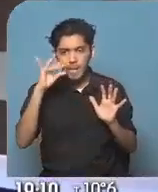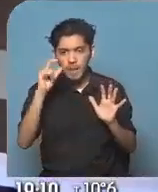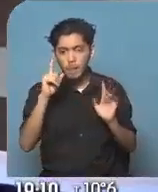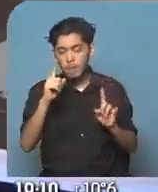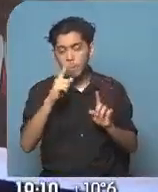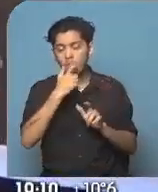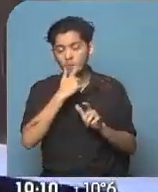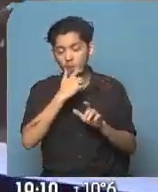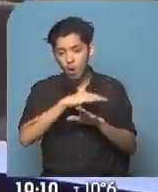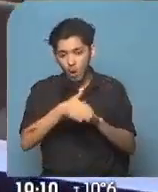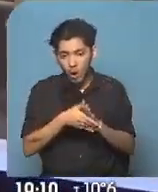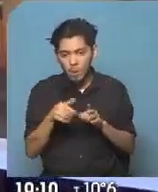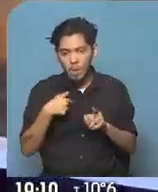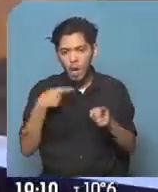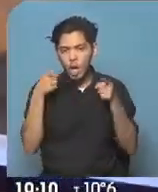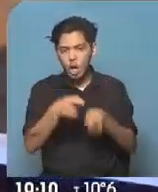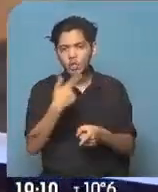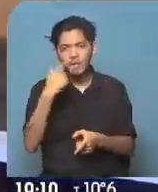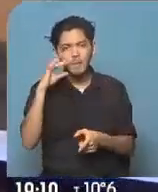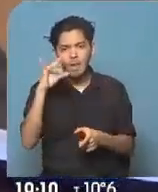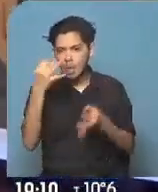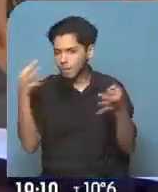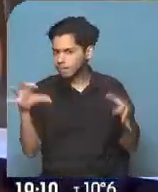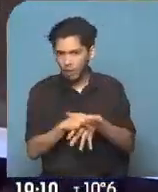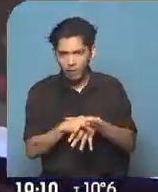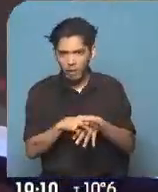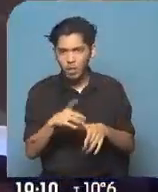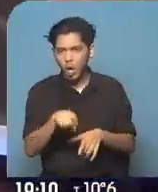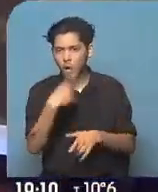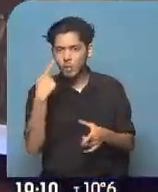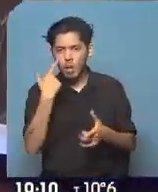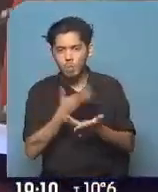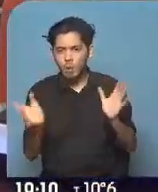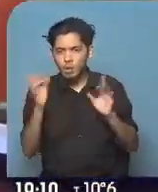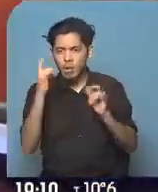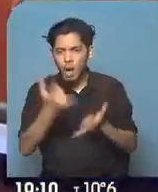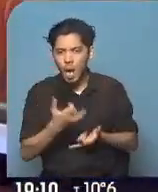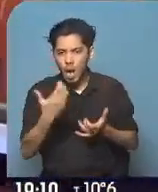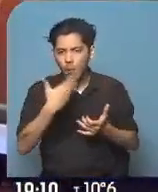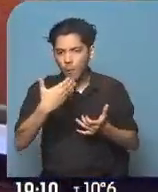una barrera contra el sida entre otras demostraciones que han ido haciendo durante la jornada de hoy